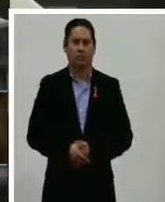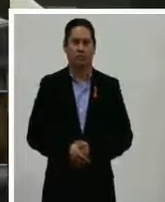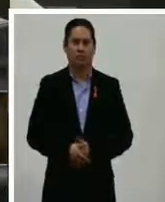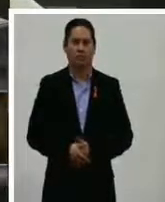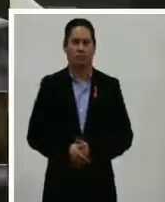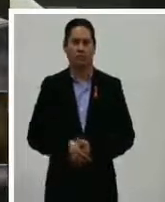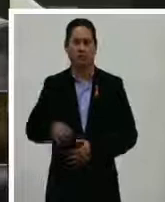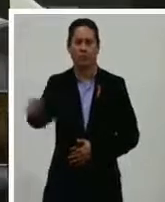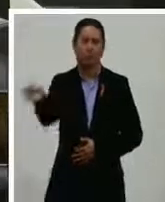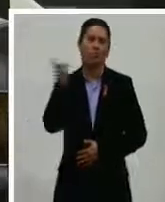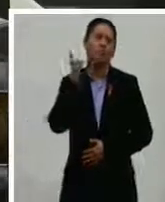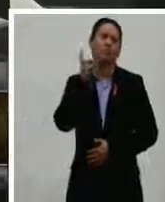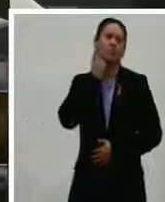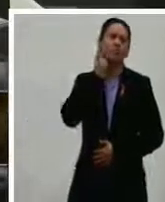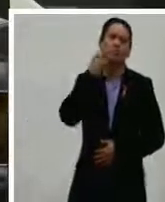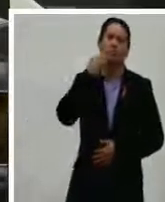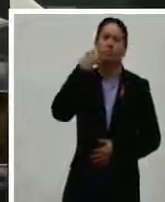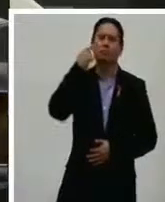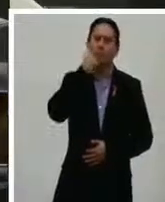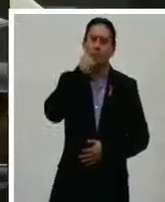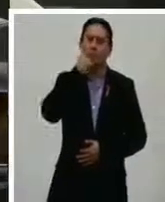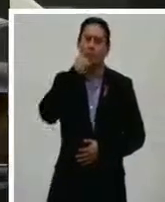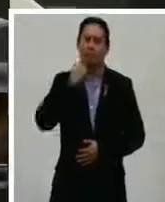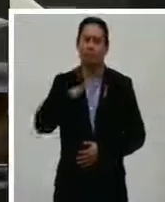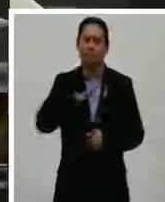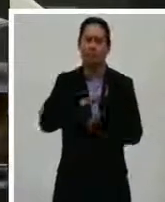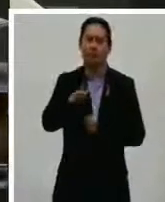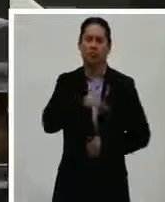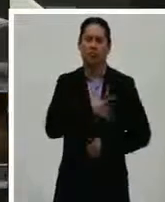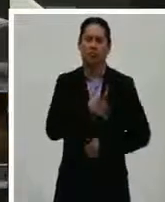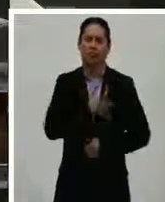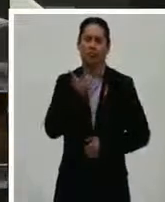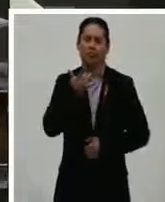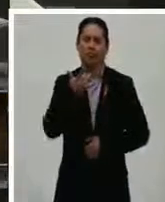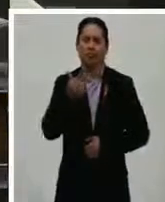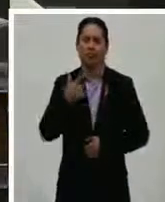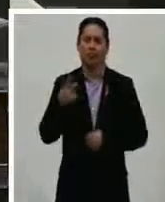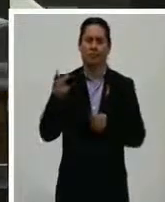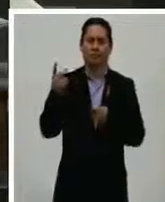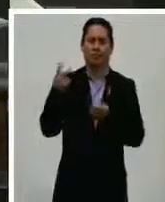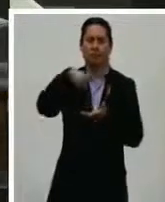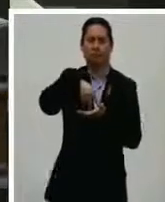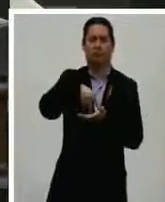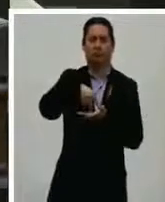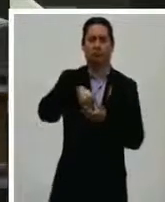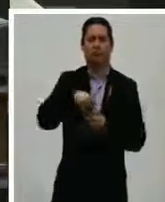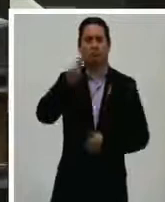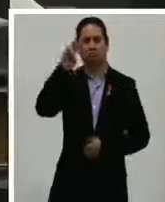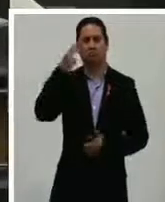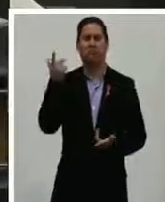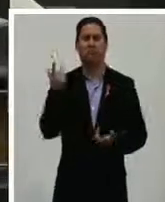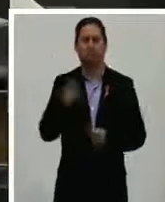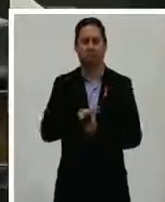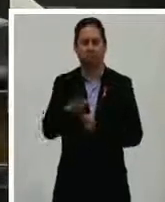un diputado marcelo toledo cruz en qué sentido su participación gracias